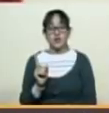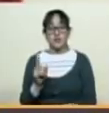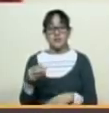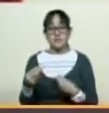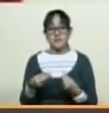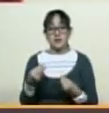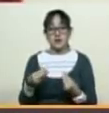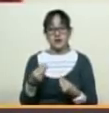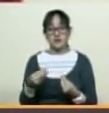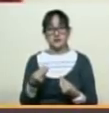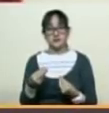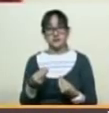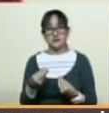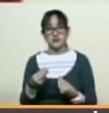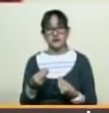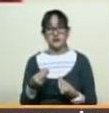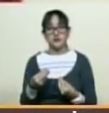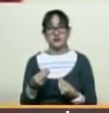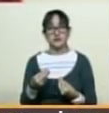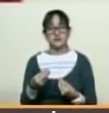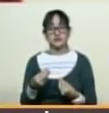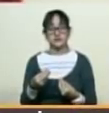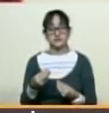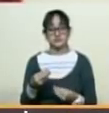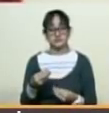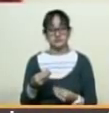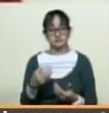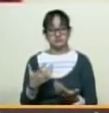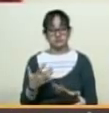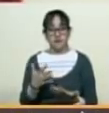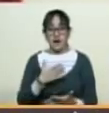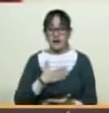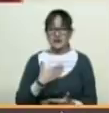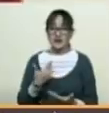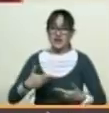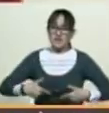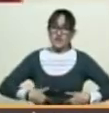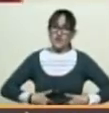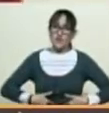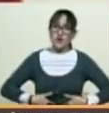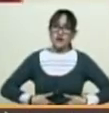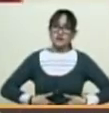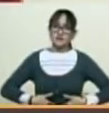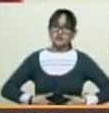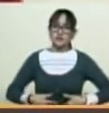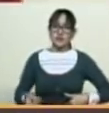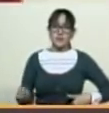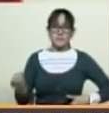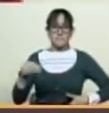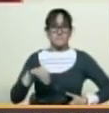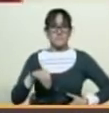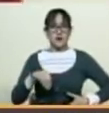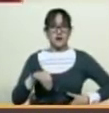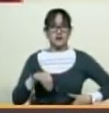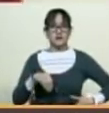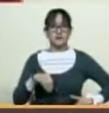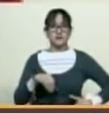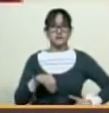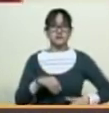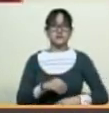todo siempre de esta manera, pero queremos hacer un esfuerzo adicional, es que